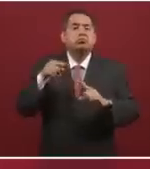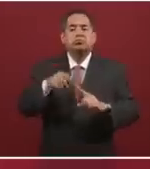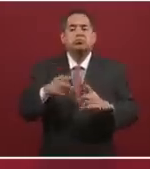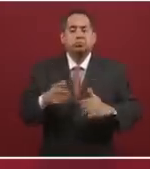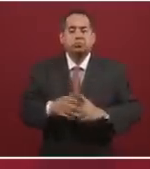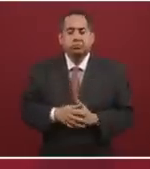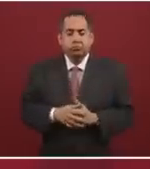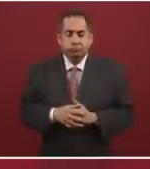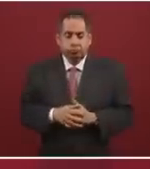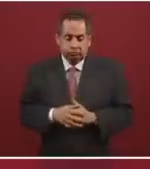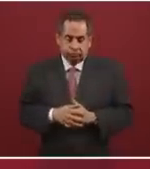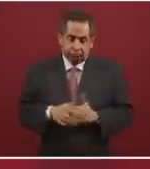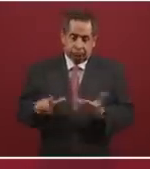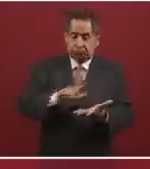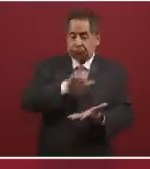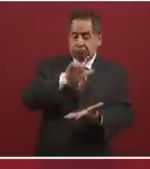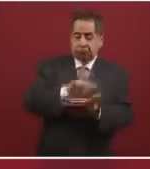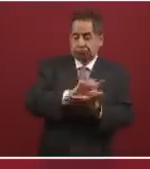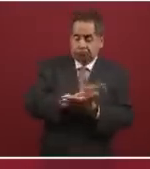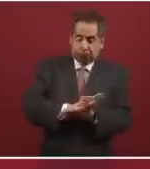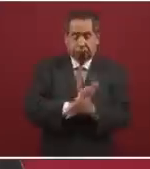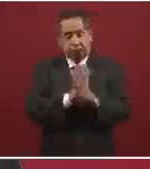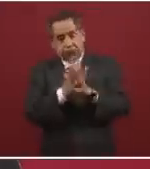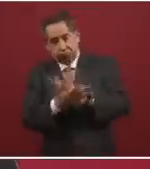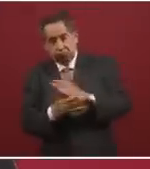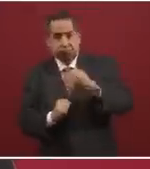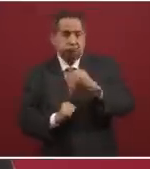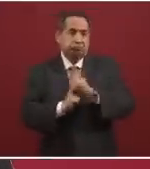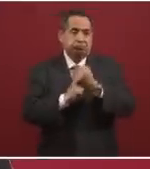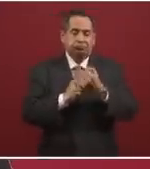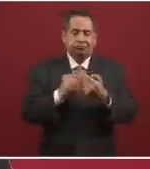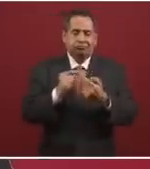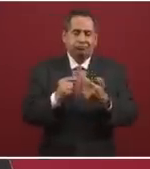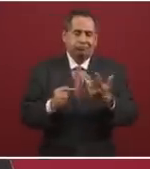Las reformas estructurales.